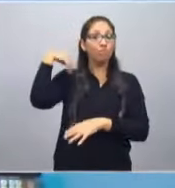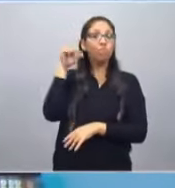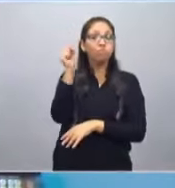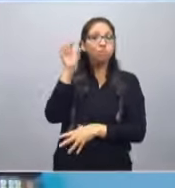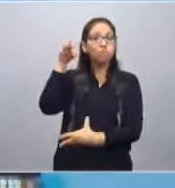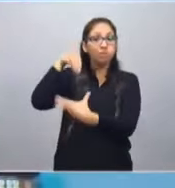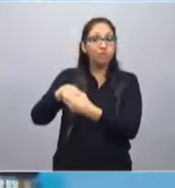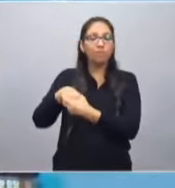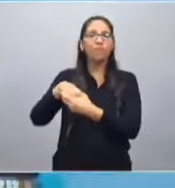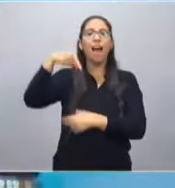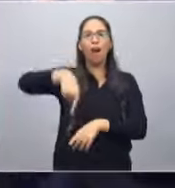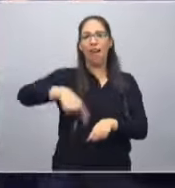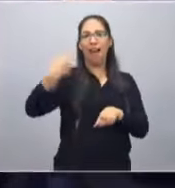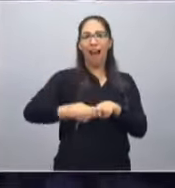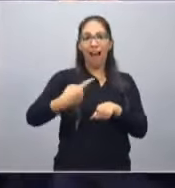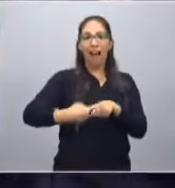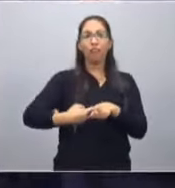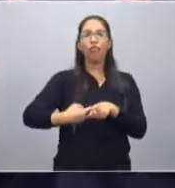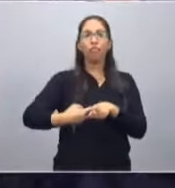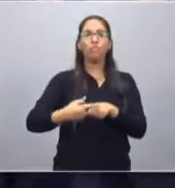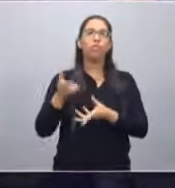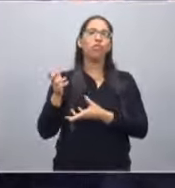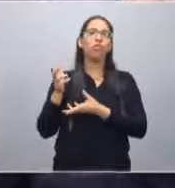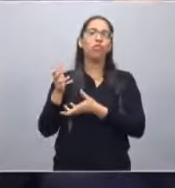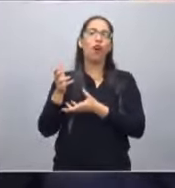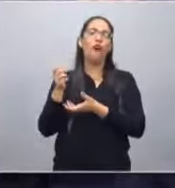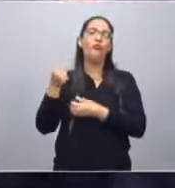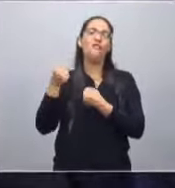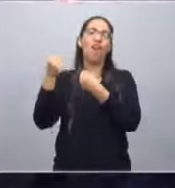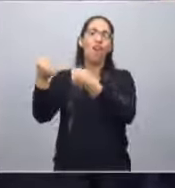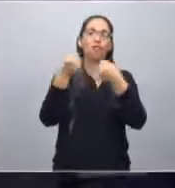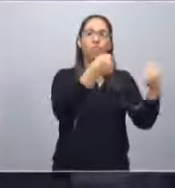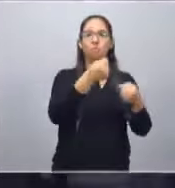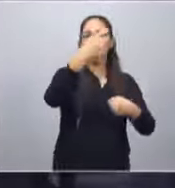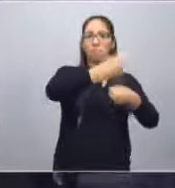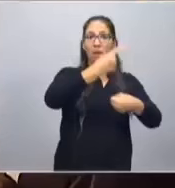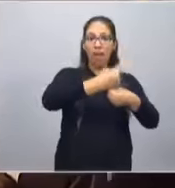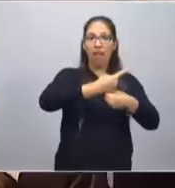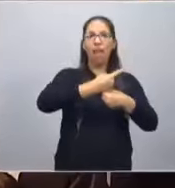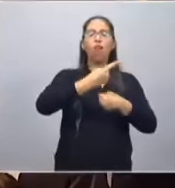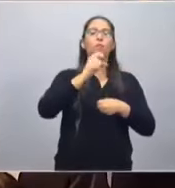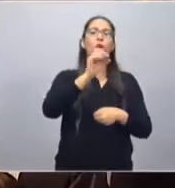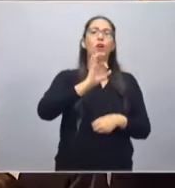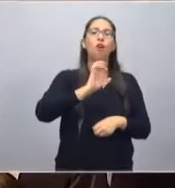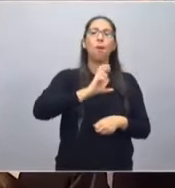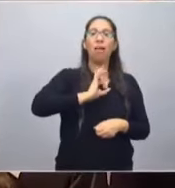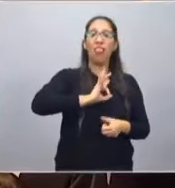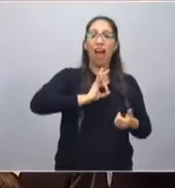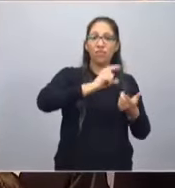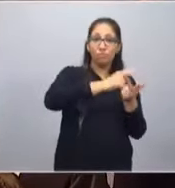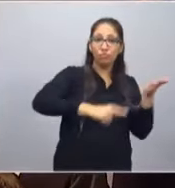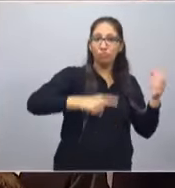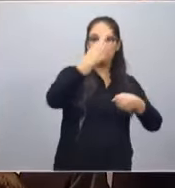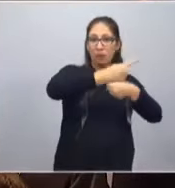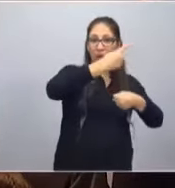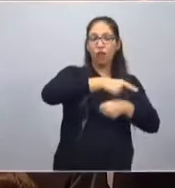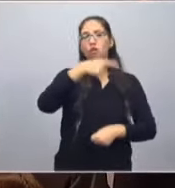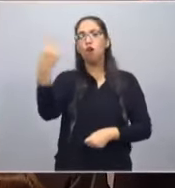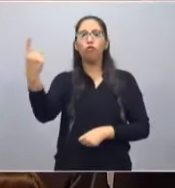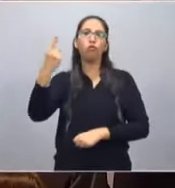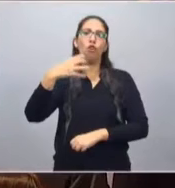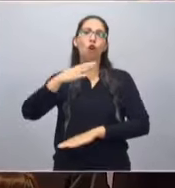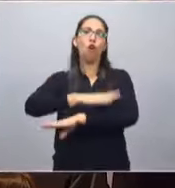y En este acto van a recibir sus trofeos a primer lugar en el medallero y la correspondiente al comportamiento